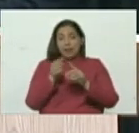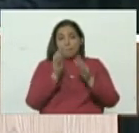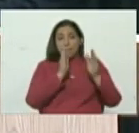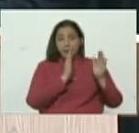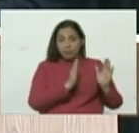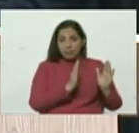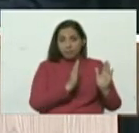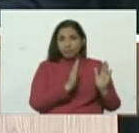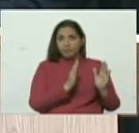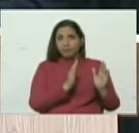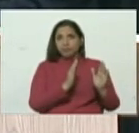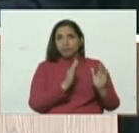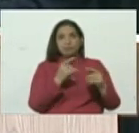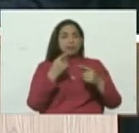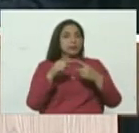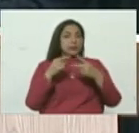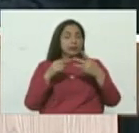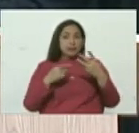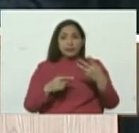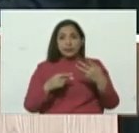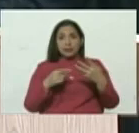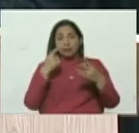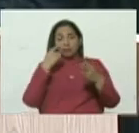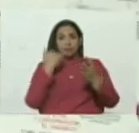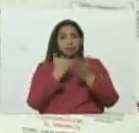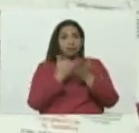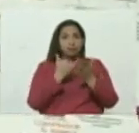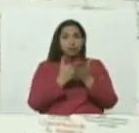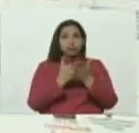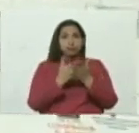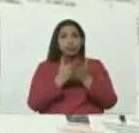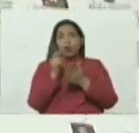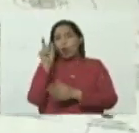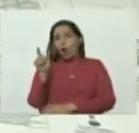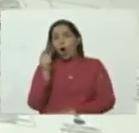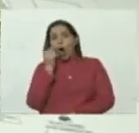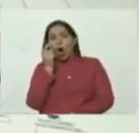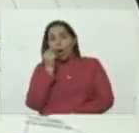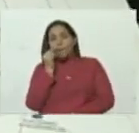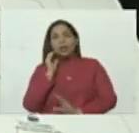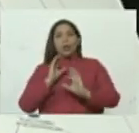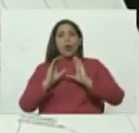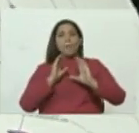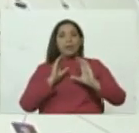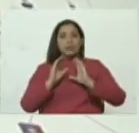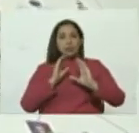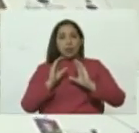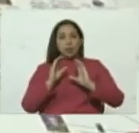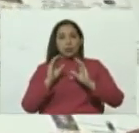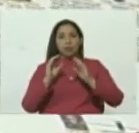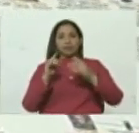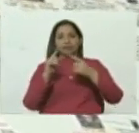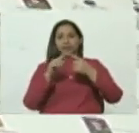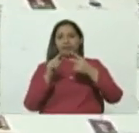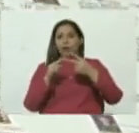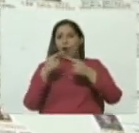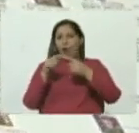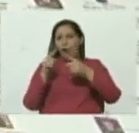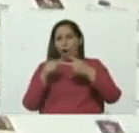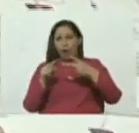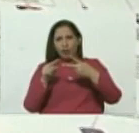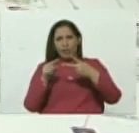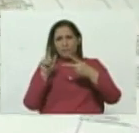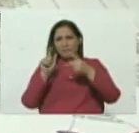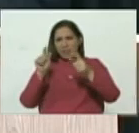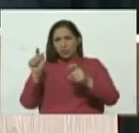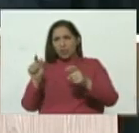la videoconferencia está alias Simón conversando, cuando él habla de alguien de la Guardia, alguien de la Armada,